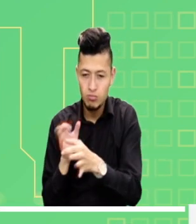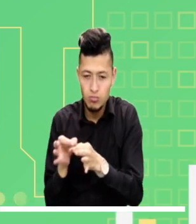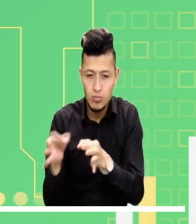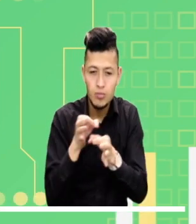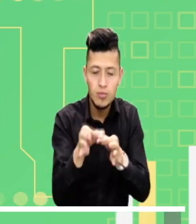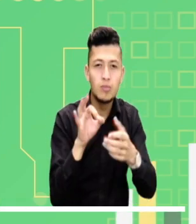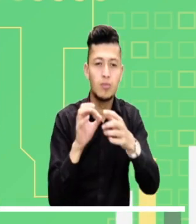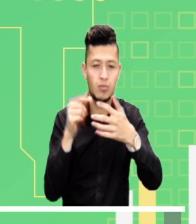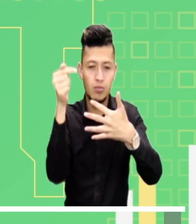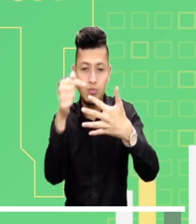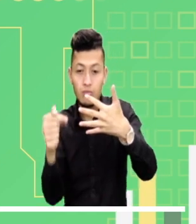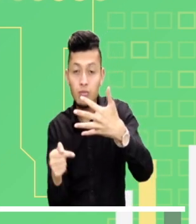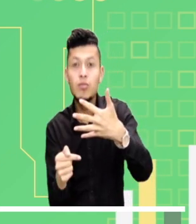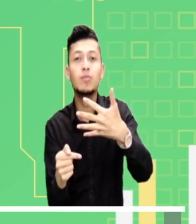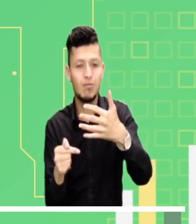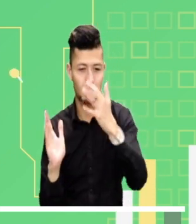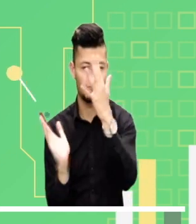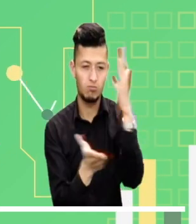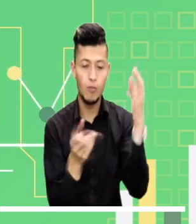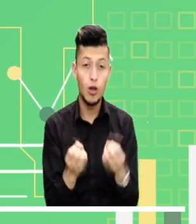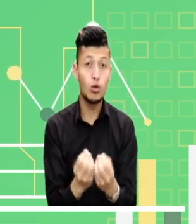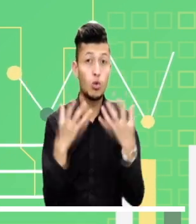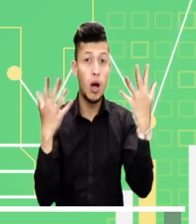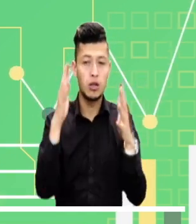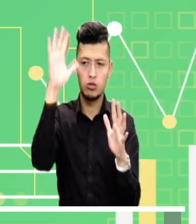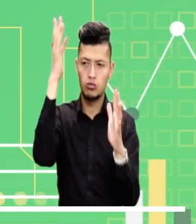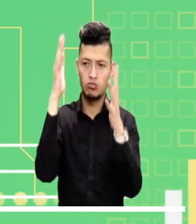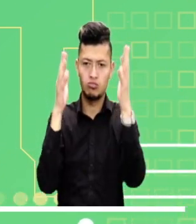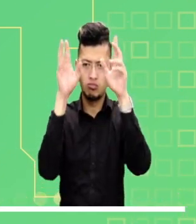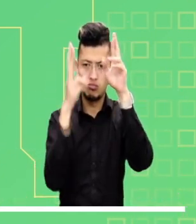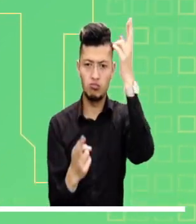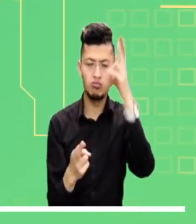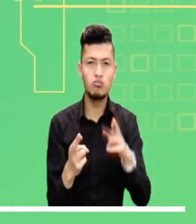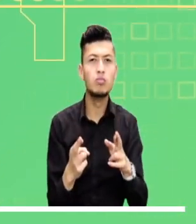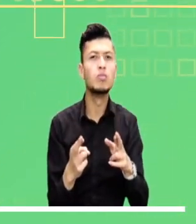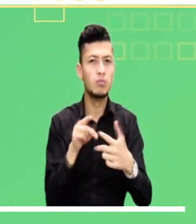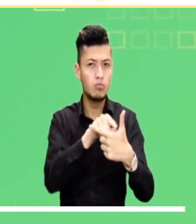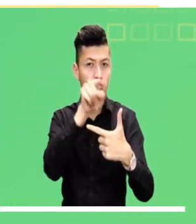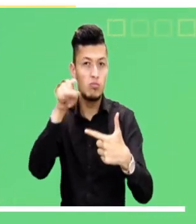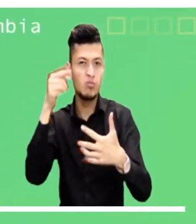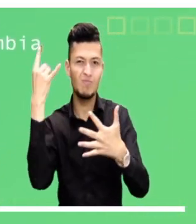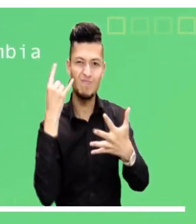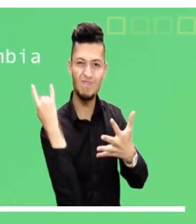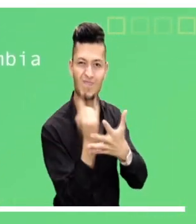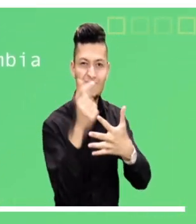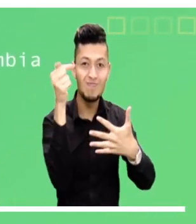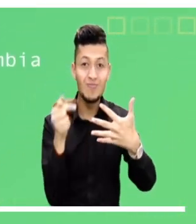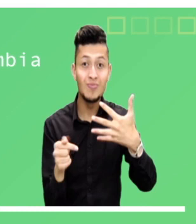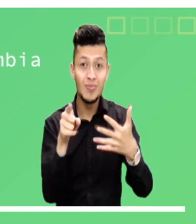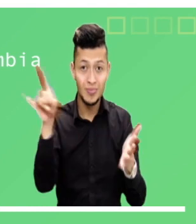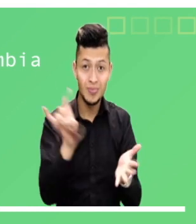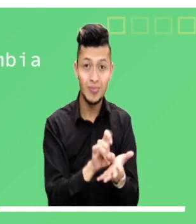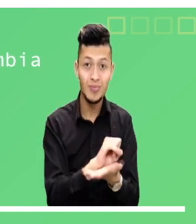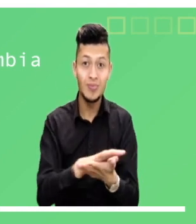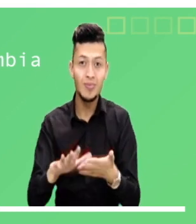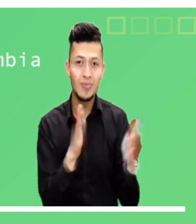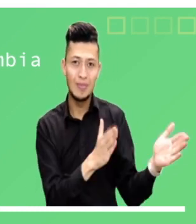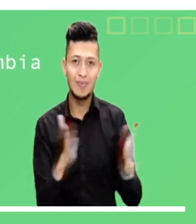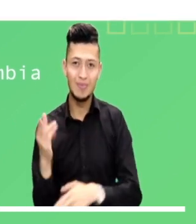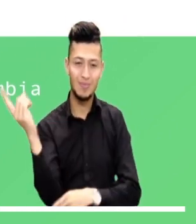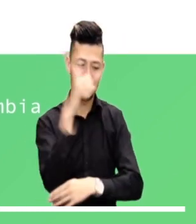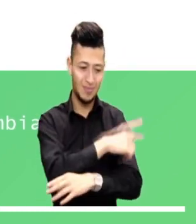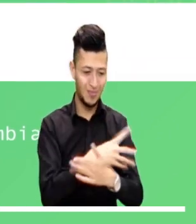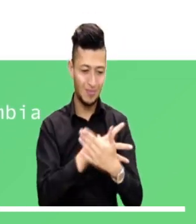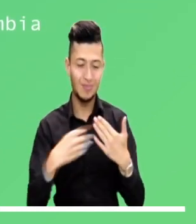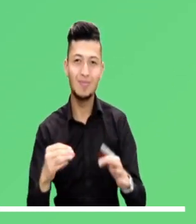principales alertas tempranas. Información detallada a nivel municipal, cifras de deforestación, estadísticas de rayos y